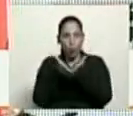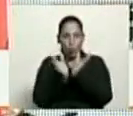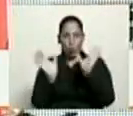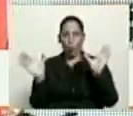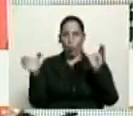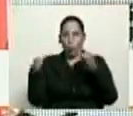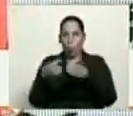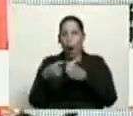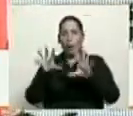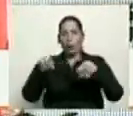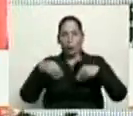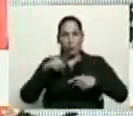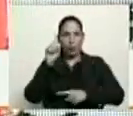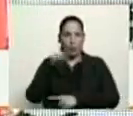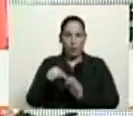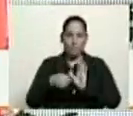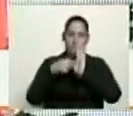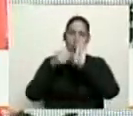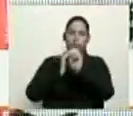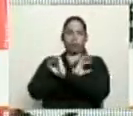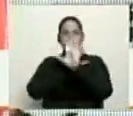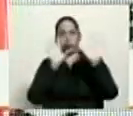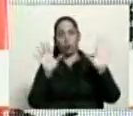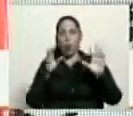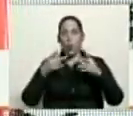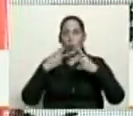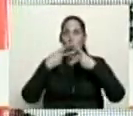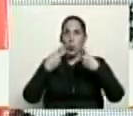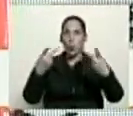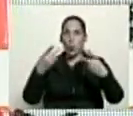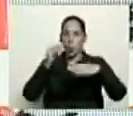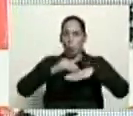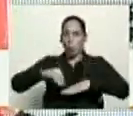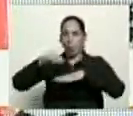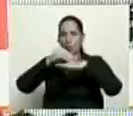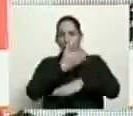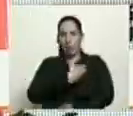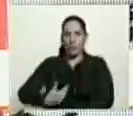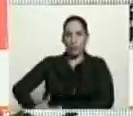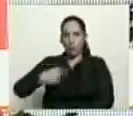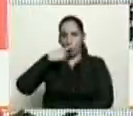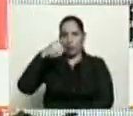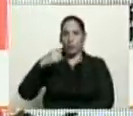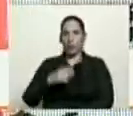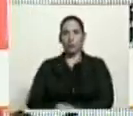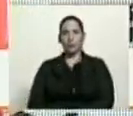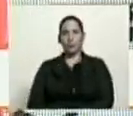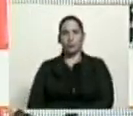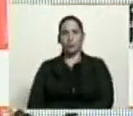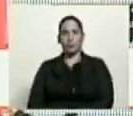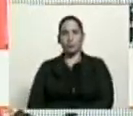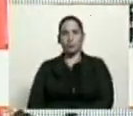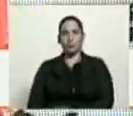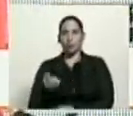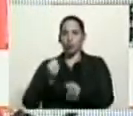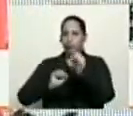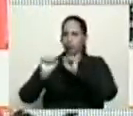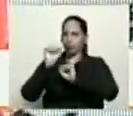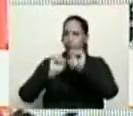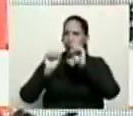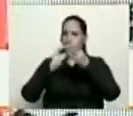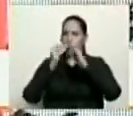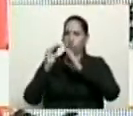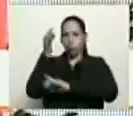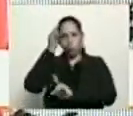Además, asumimos plenamente la convocatoria del compañero presidente Nicolás Maduro a pasar a la ofensiva comunal, que los consejos comunales, que